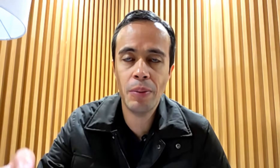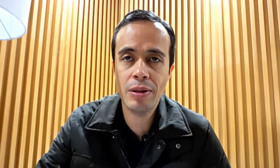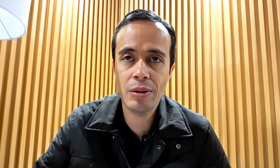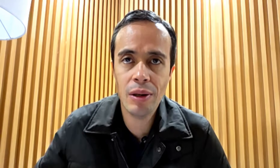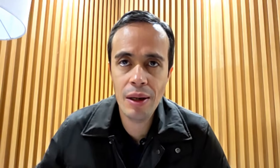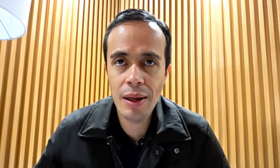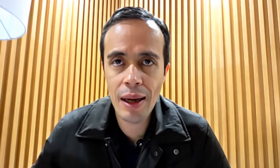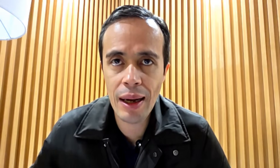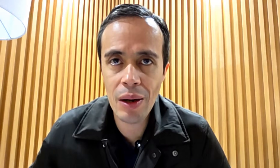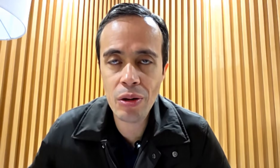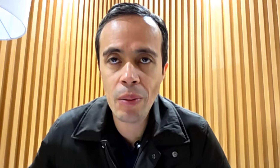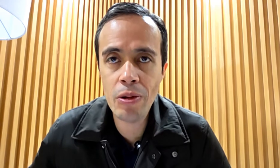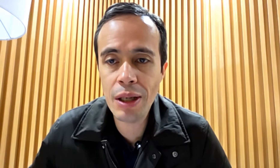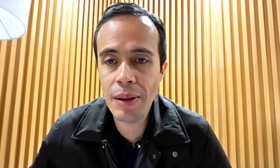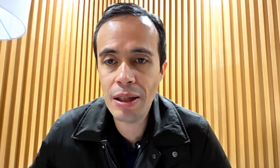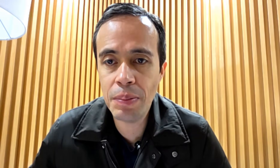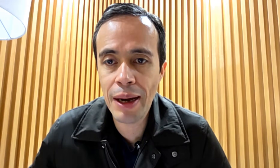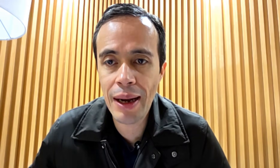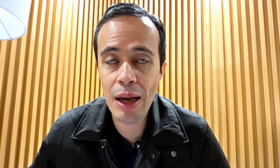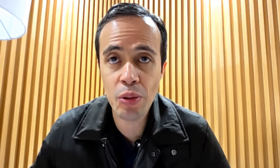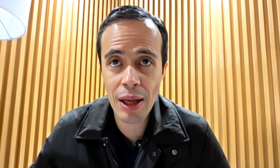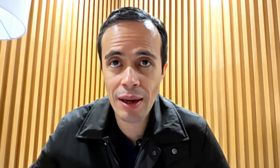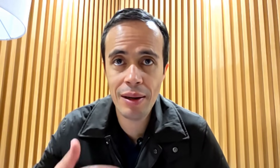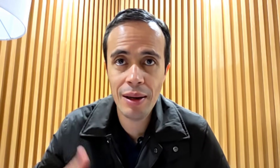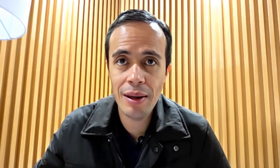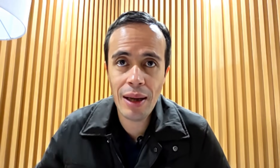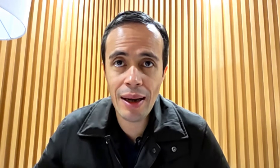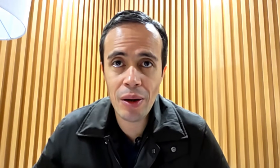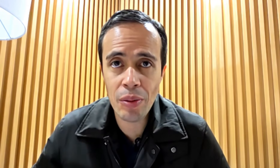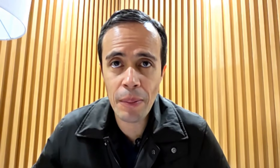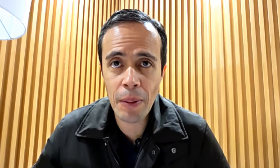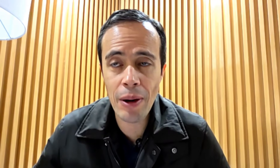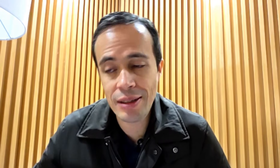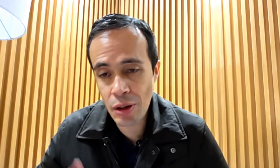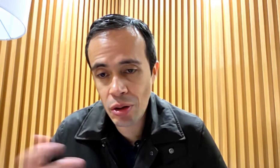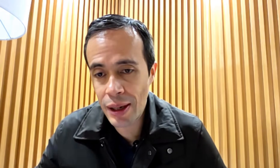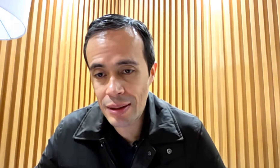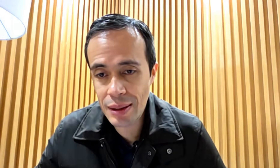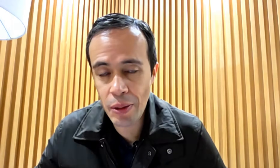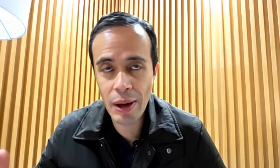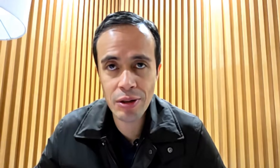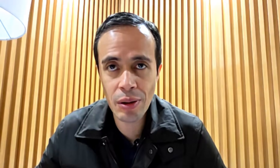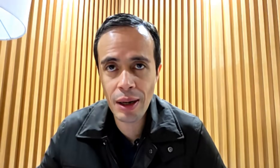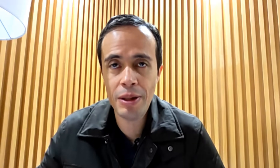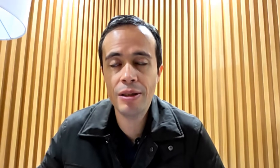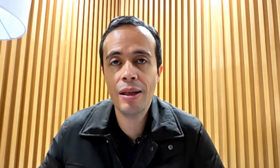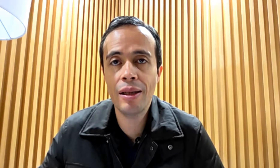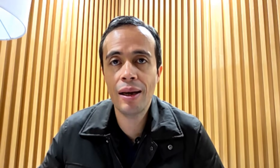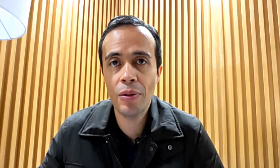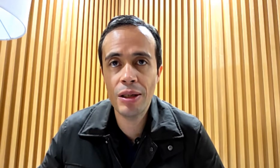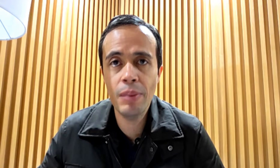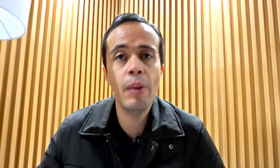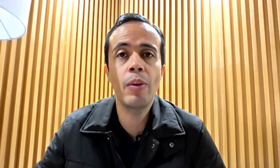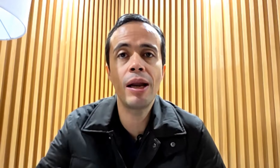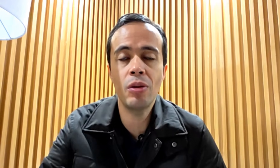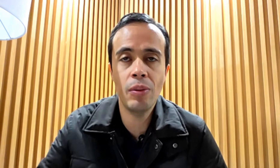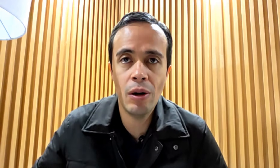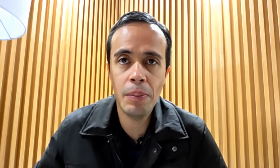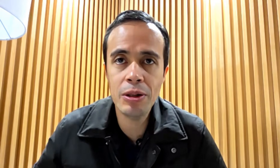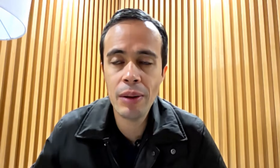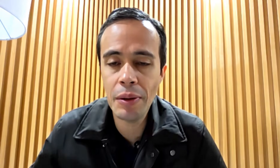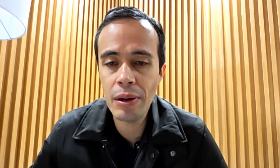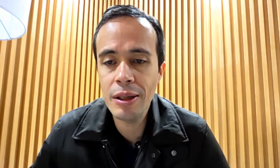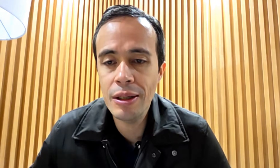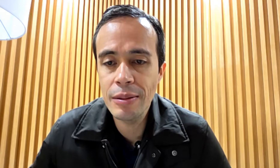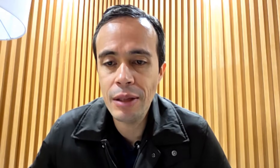menos impuesto a los combustibles para ayudar a la economía popular. Si no tuviera esta vocación, la presidenta Claudia Sheinbaum, como la tuvo